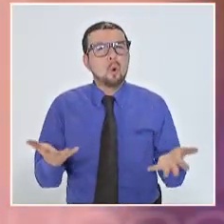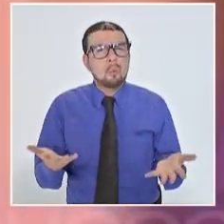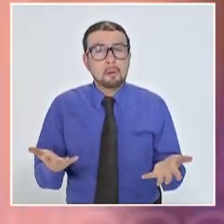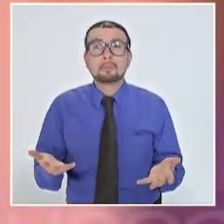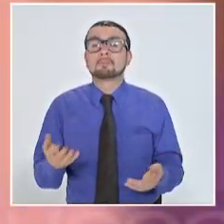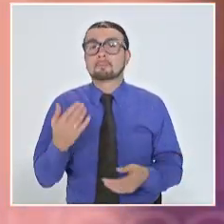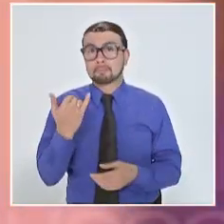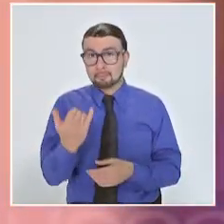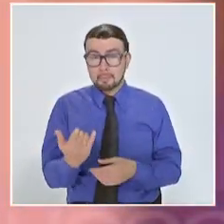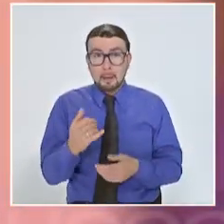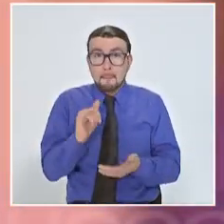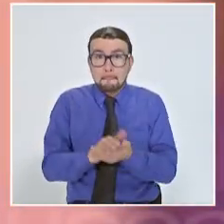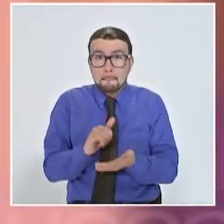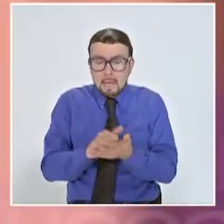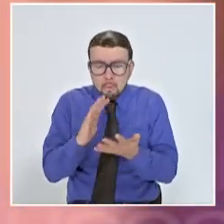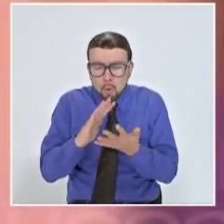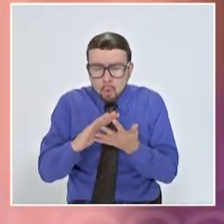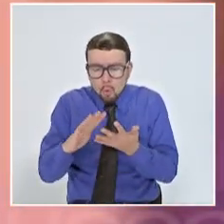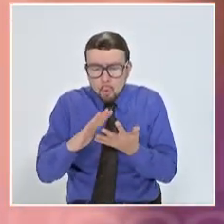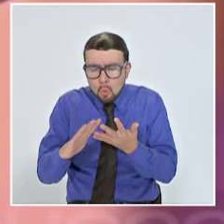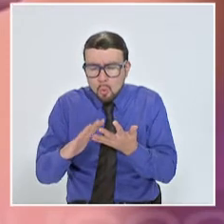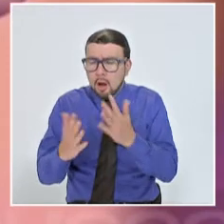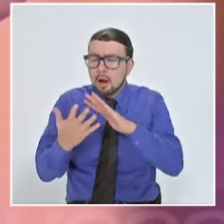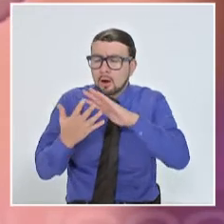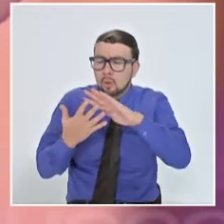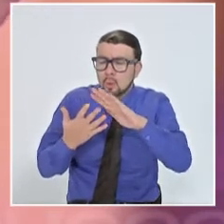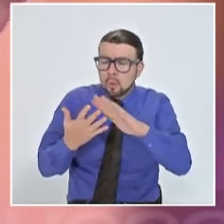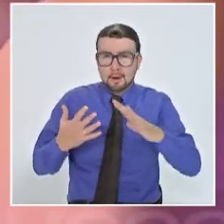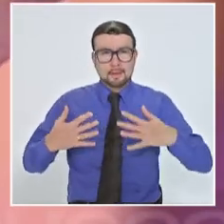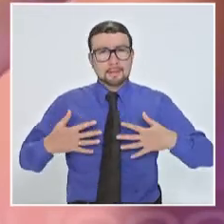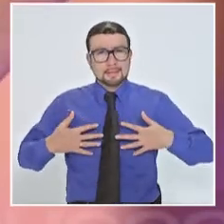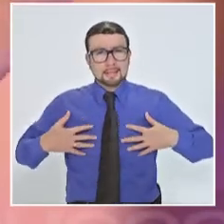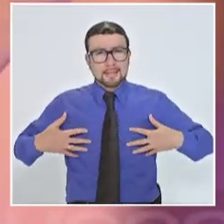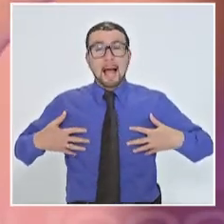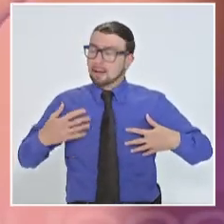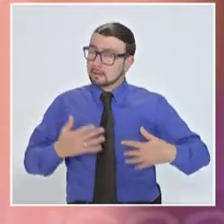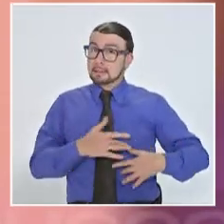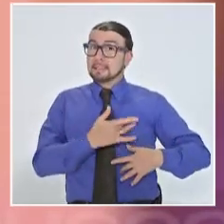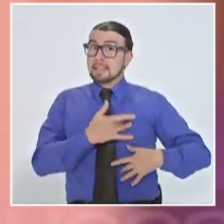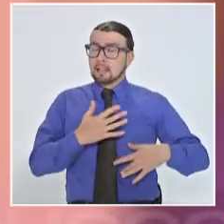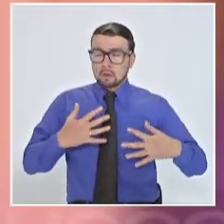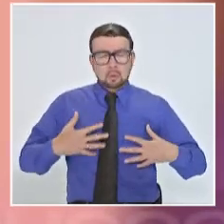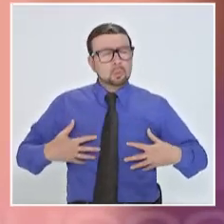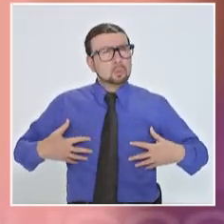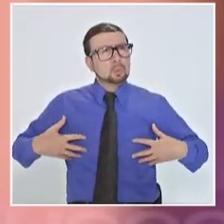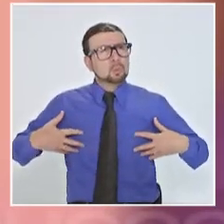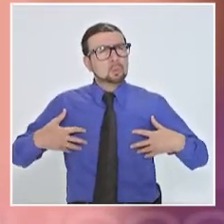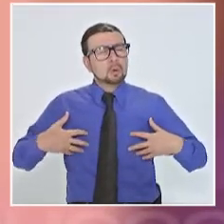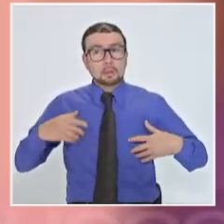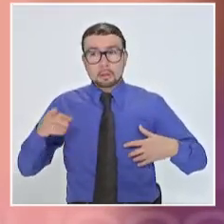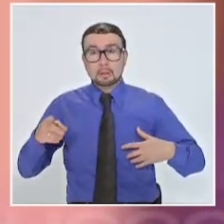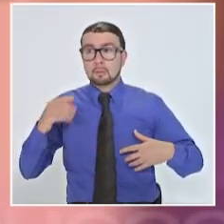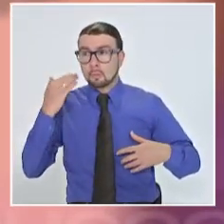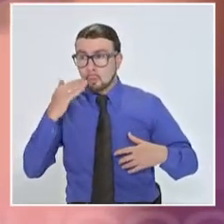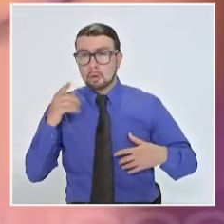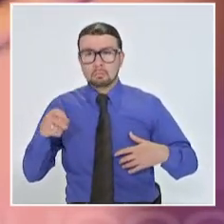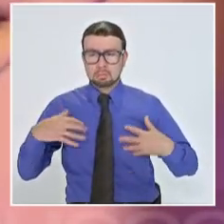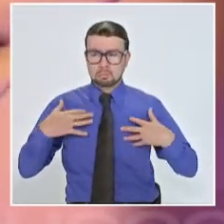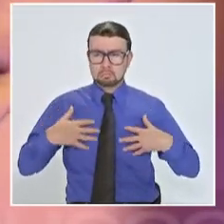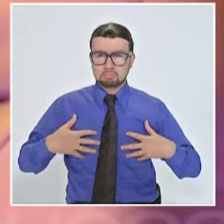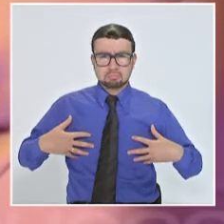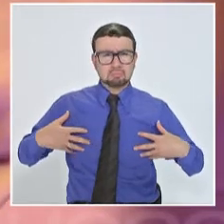el pulpejo de los dedos, porque es la zona que más sensible tiene el hombre en sus manos.